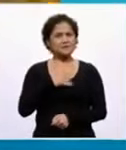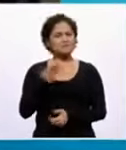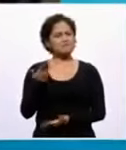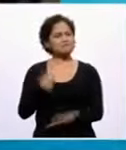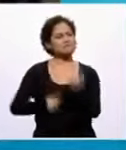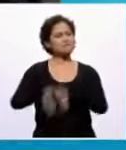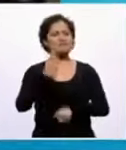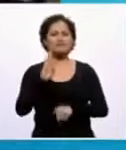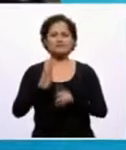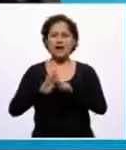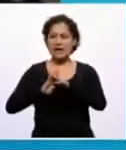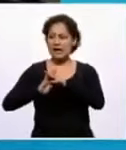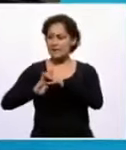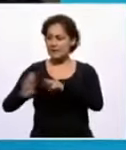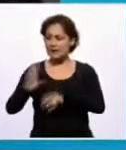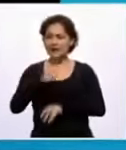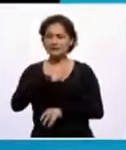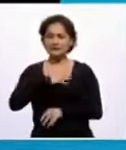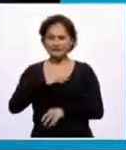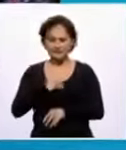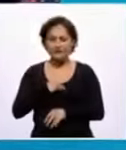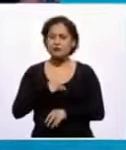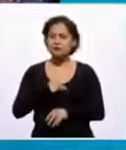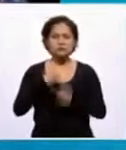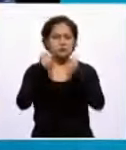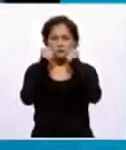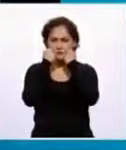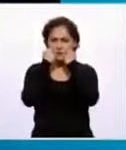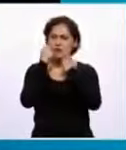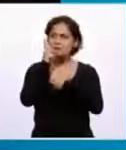sus padres dio la bienvenida y crece ahora